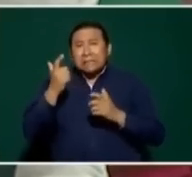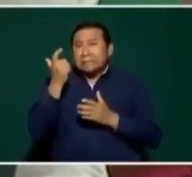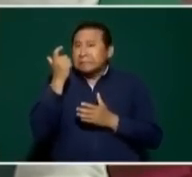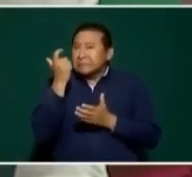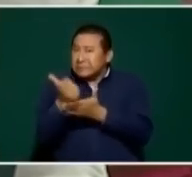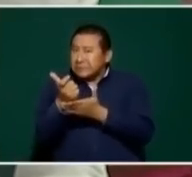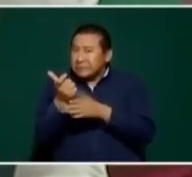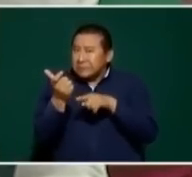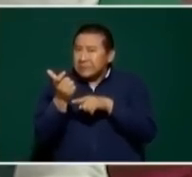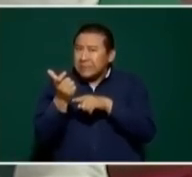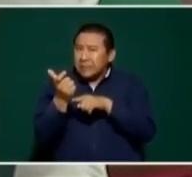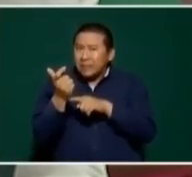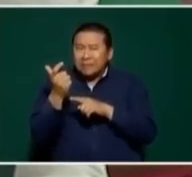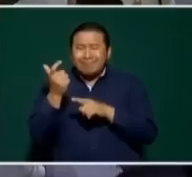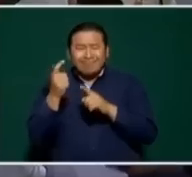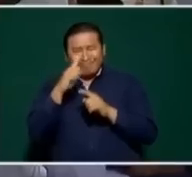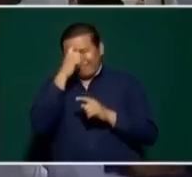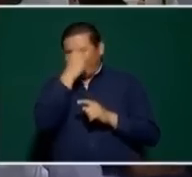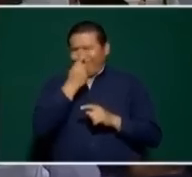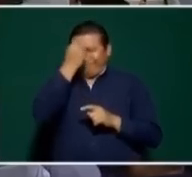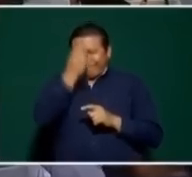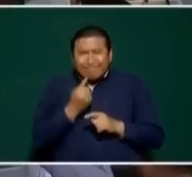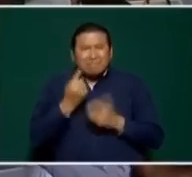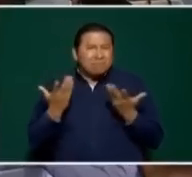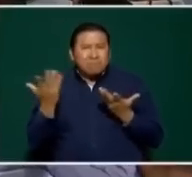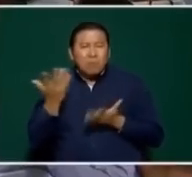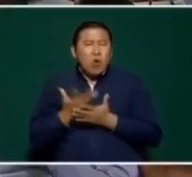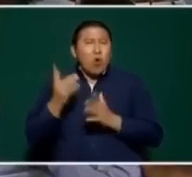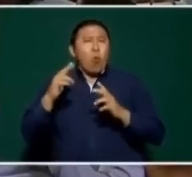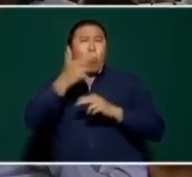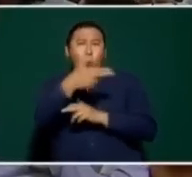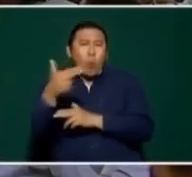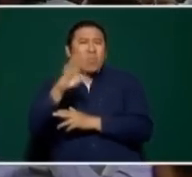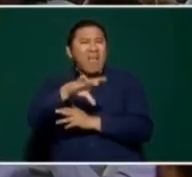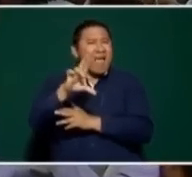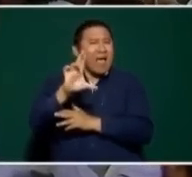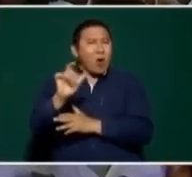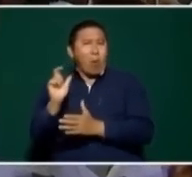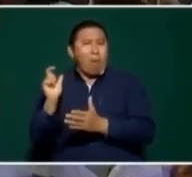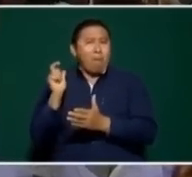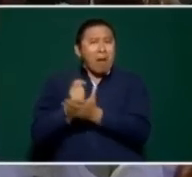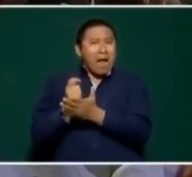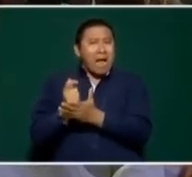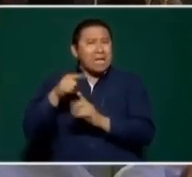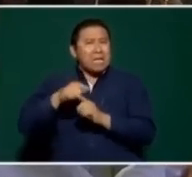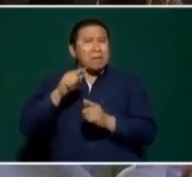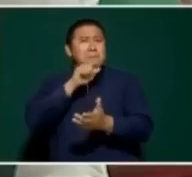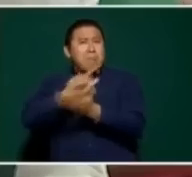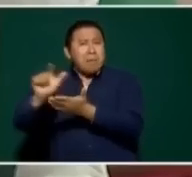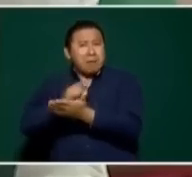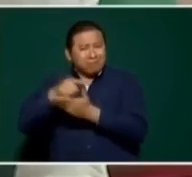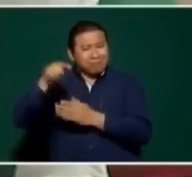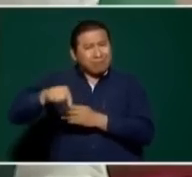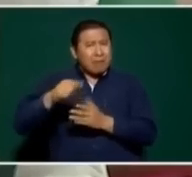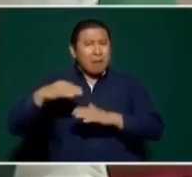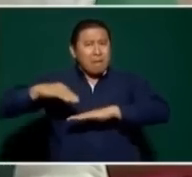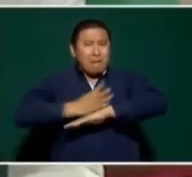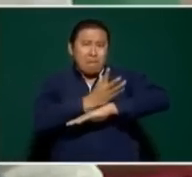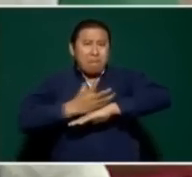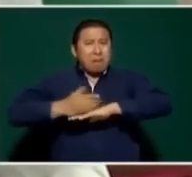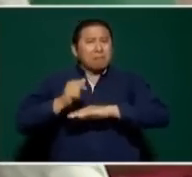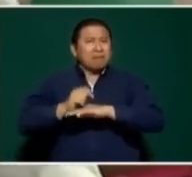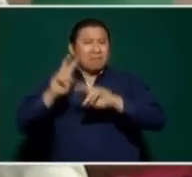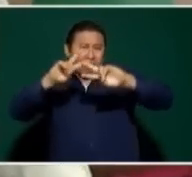dinero? Una duda más, uno llega a un hotel de Cancún, se le cobra un dinero para limpiar las playas por el tema